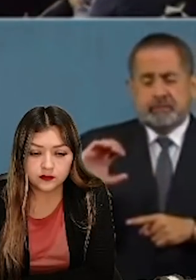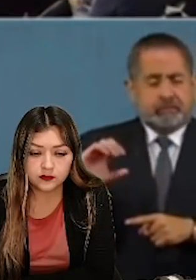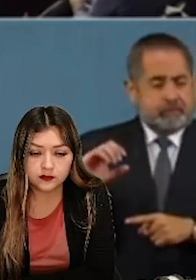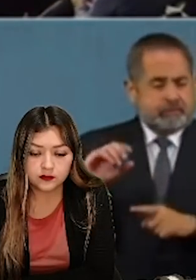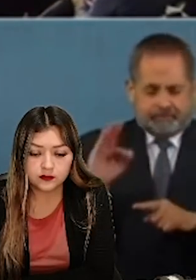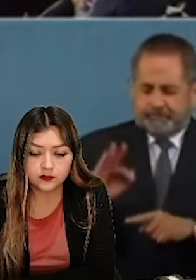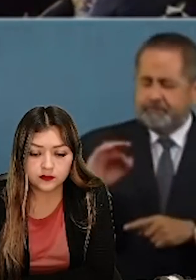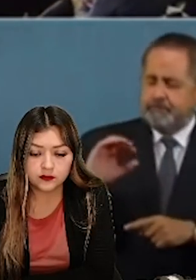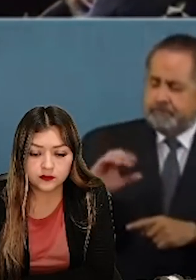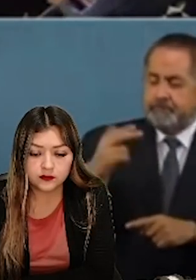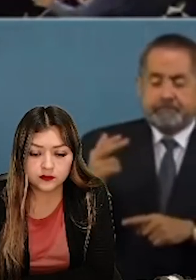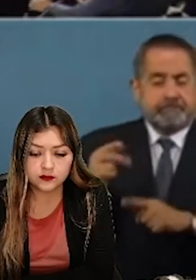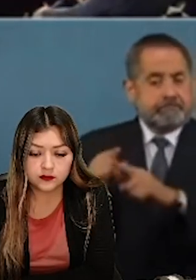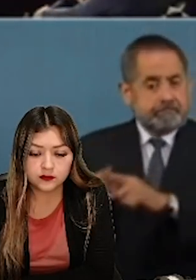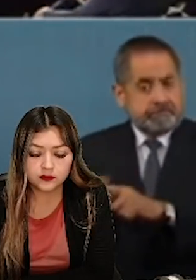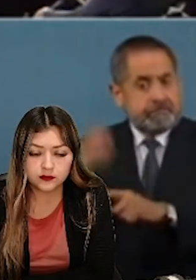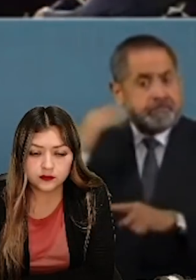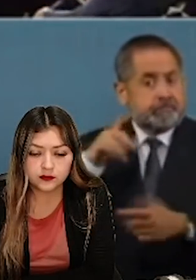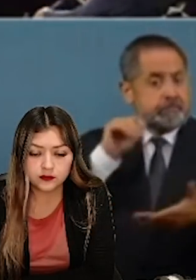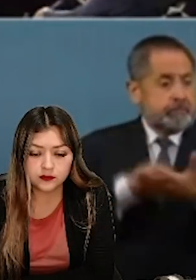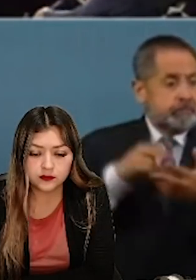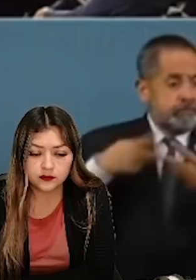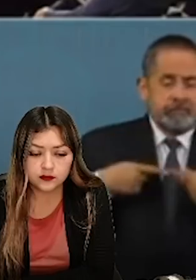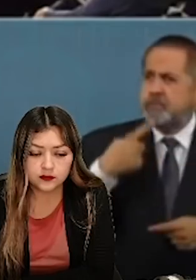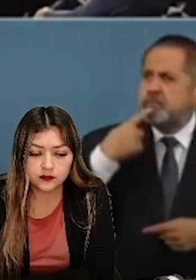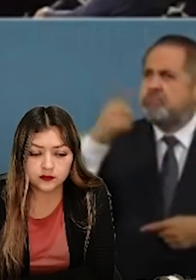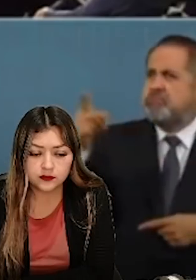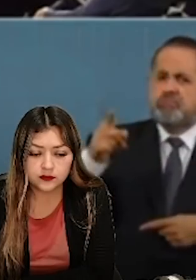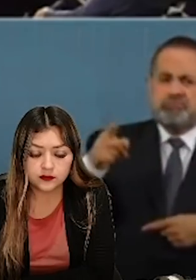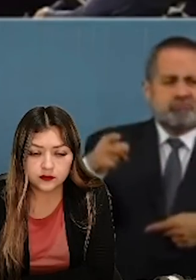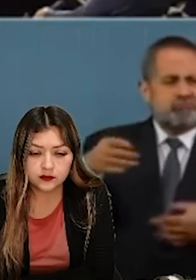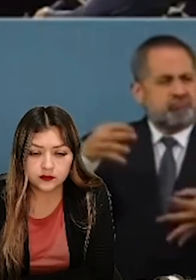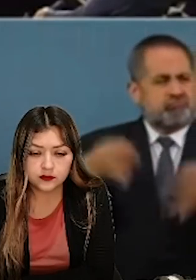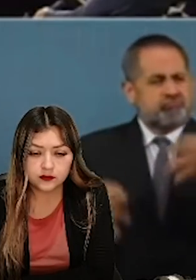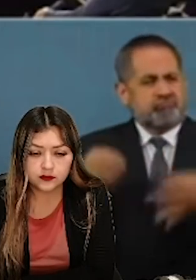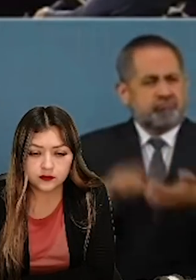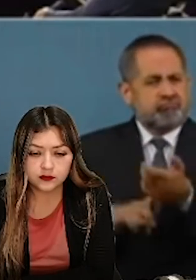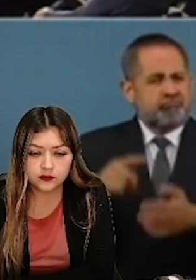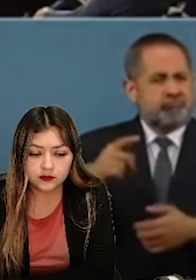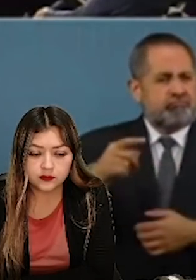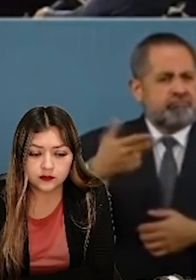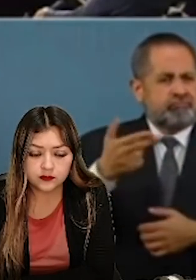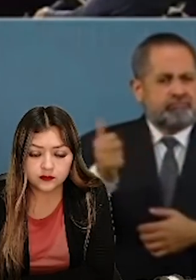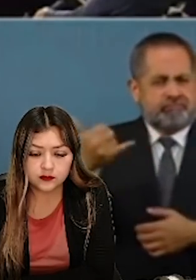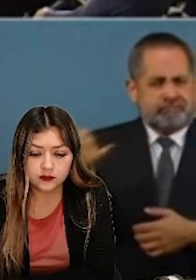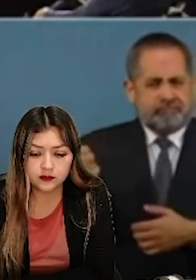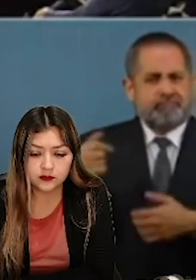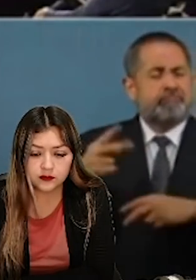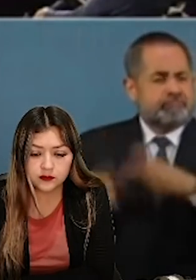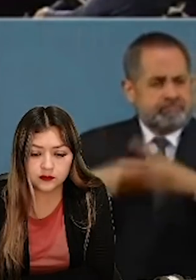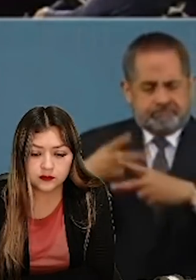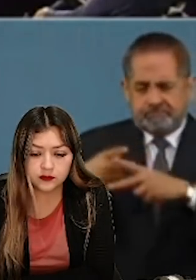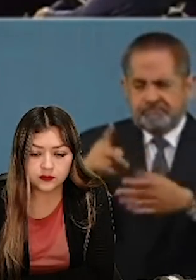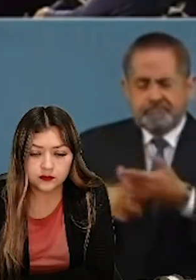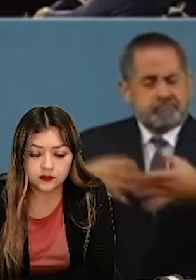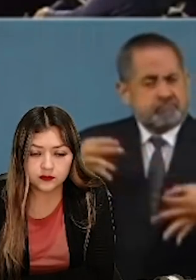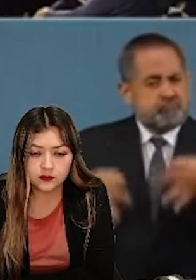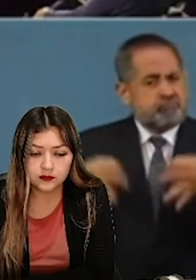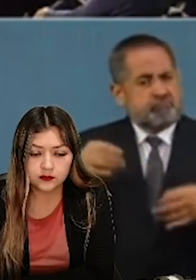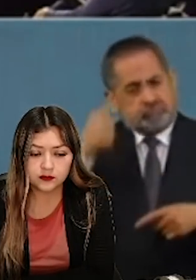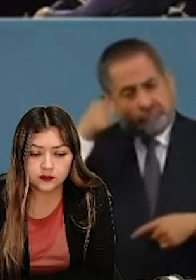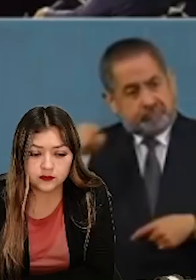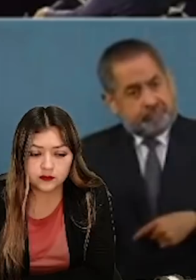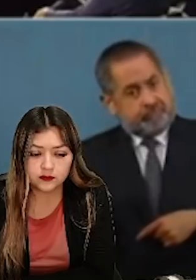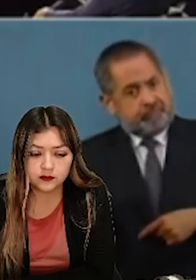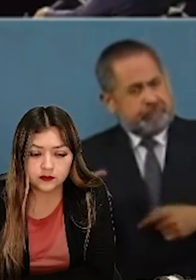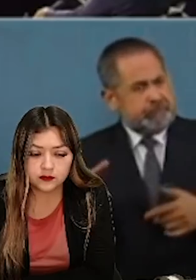lo promovieron, lo llevaron a la Corte Penal Internacional en La Haya. Es tiempo ya de que el Estado